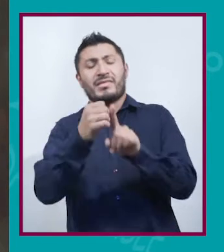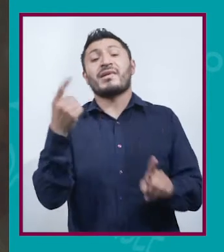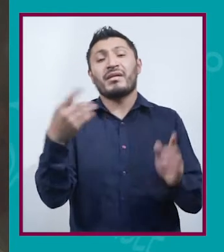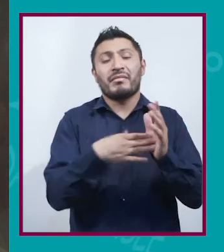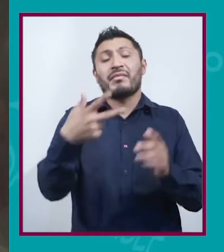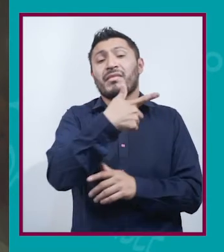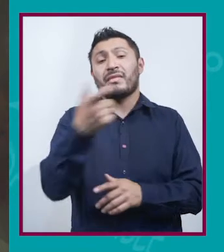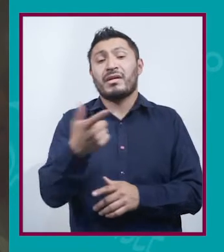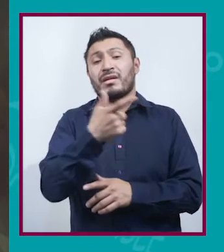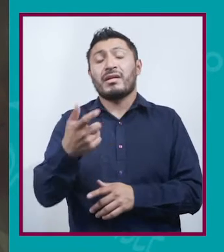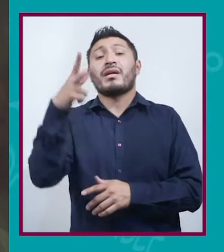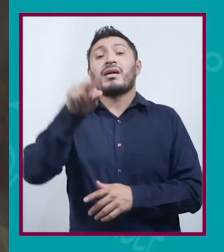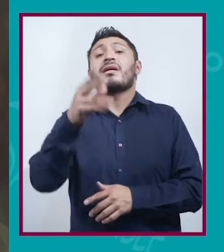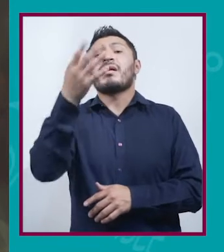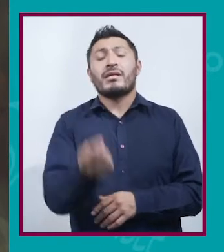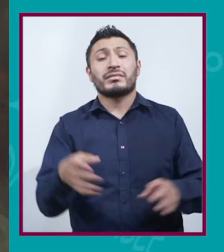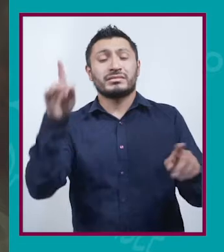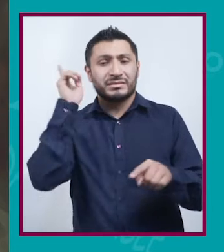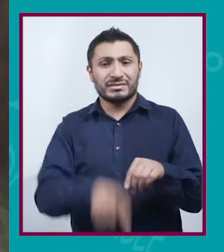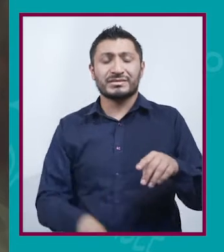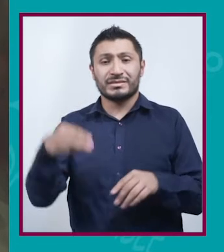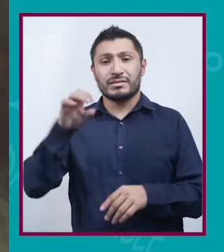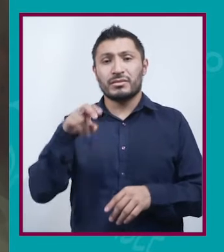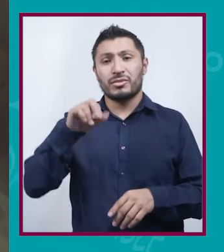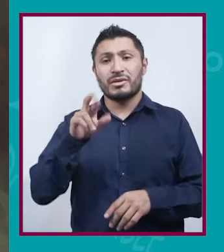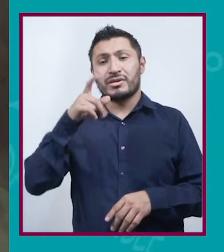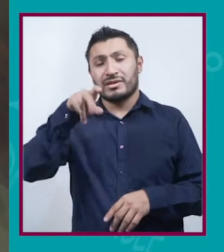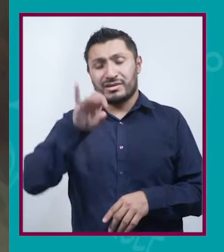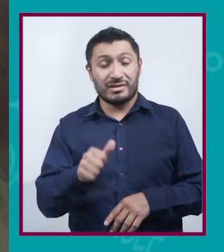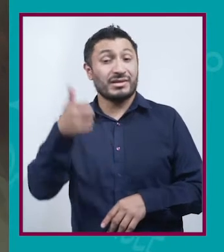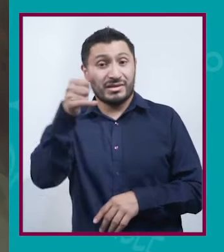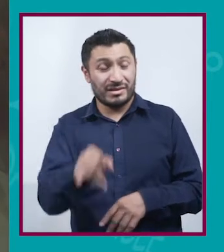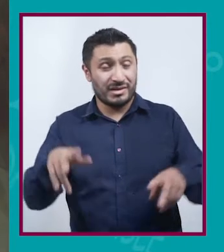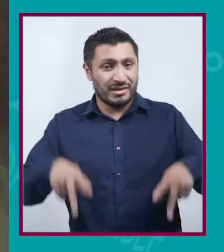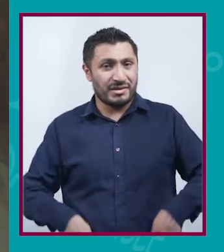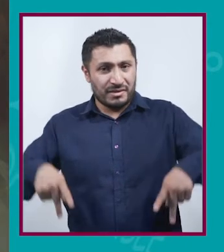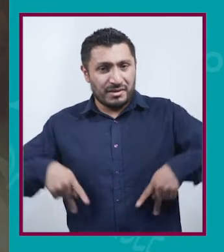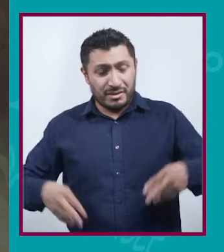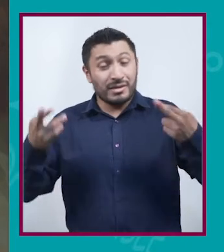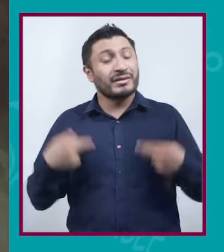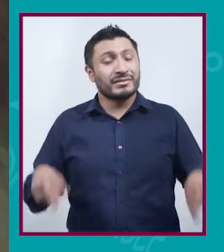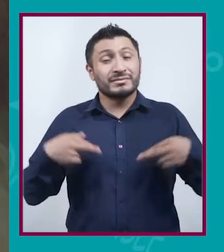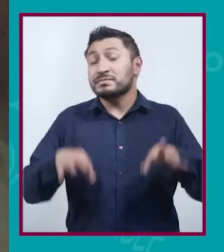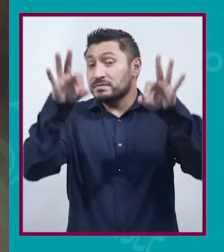en 1789 derrocar a la monarquía. Así fue como el pantalón, como